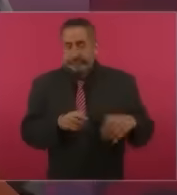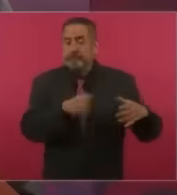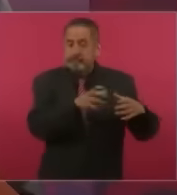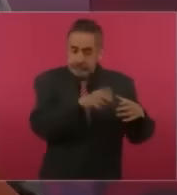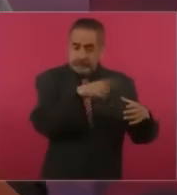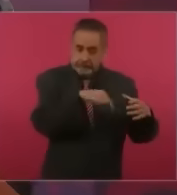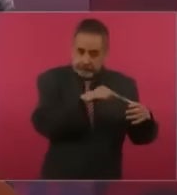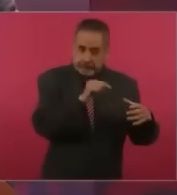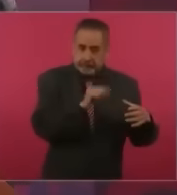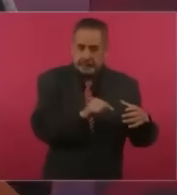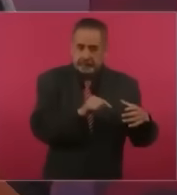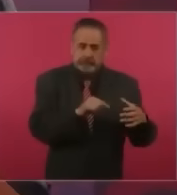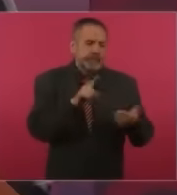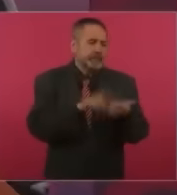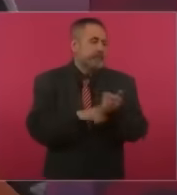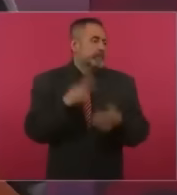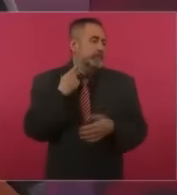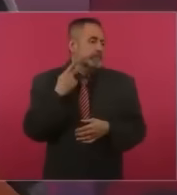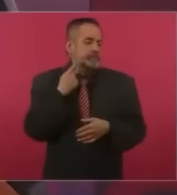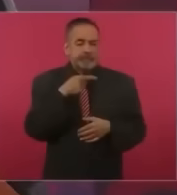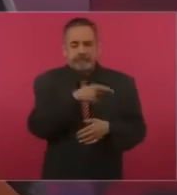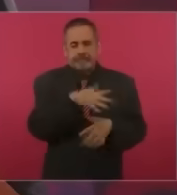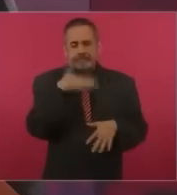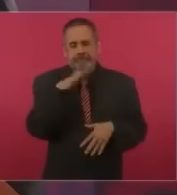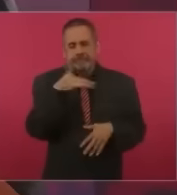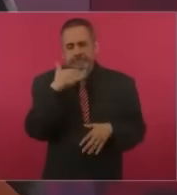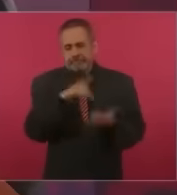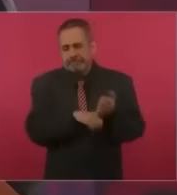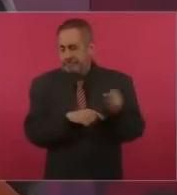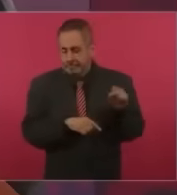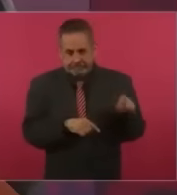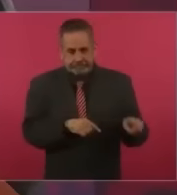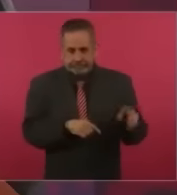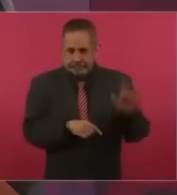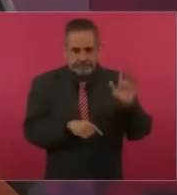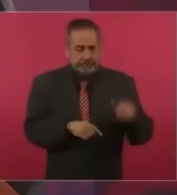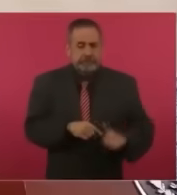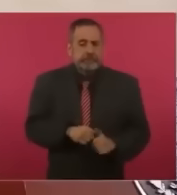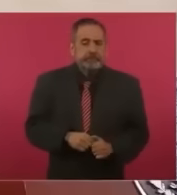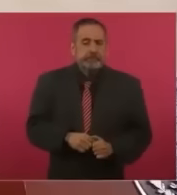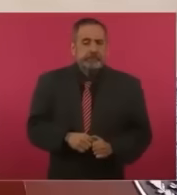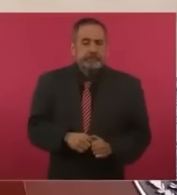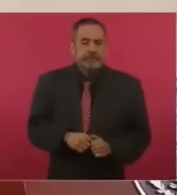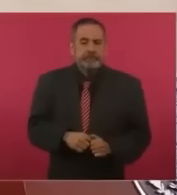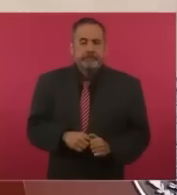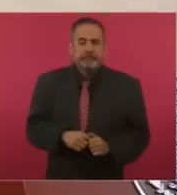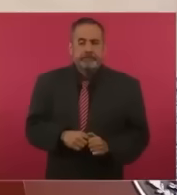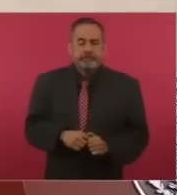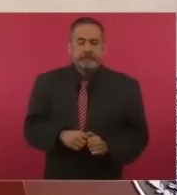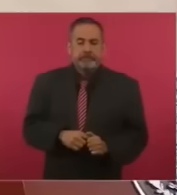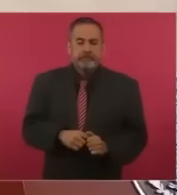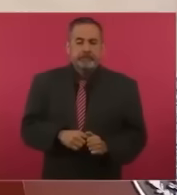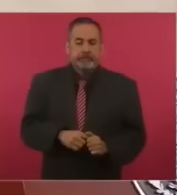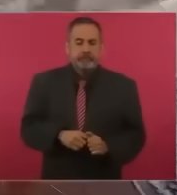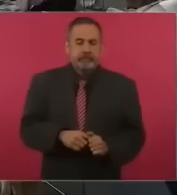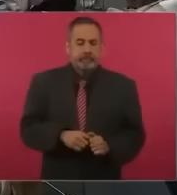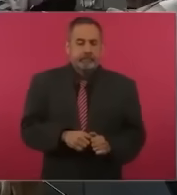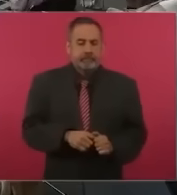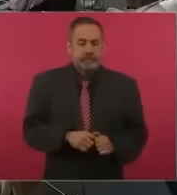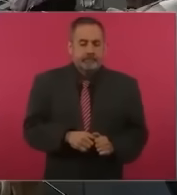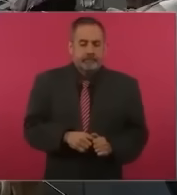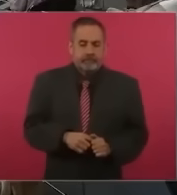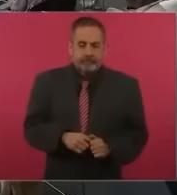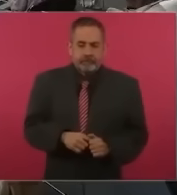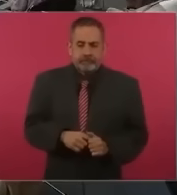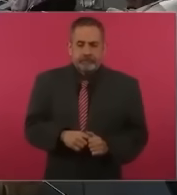ejército de las relaciones con Washington o las variables macroeconómicas de corte neoliberal todo es instrumental de Cara a la